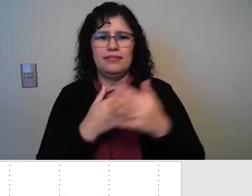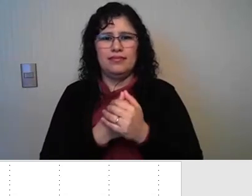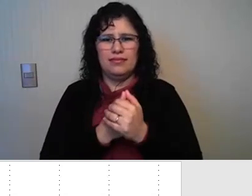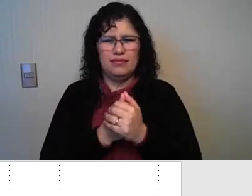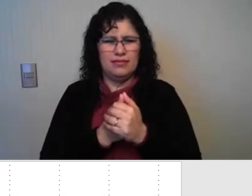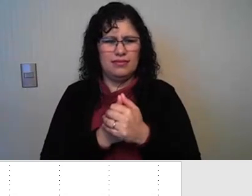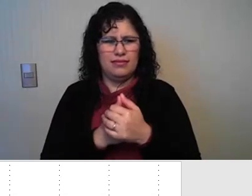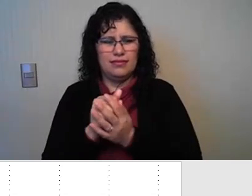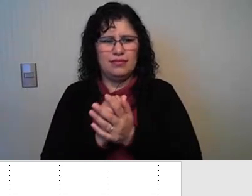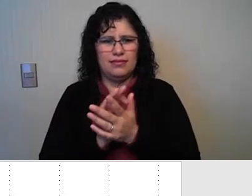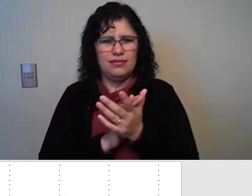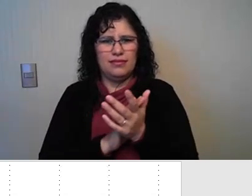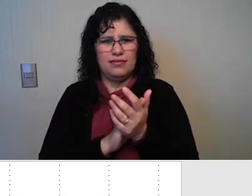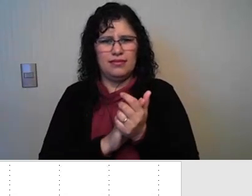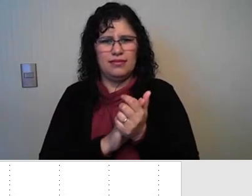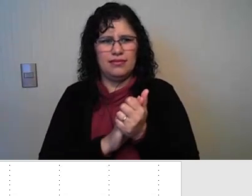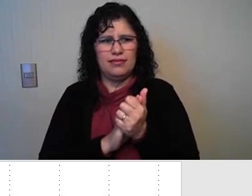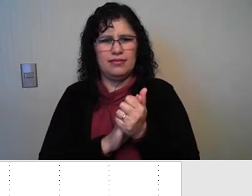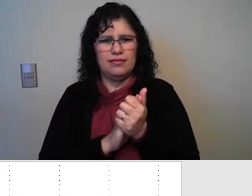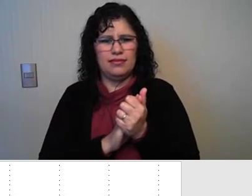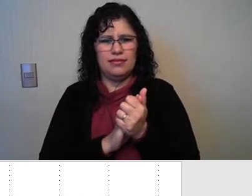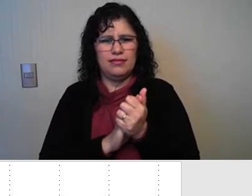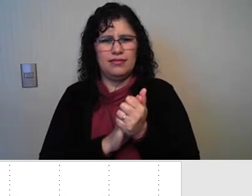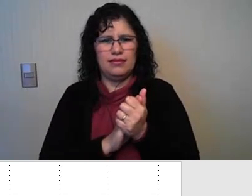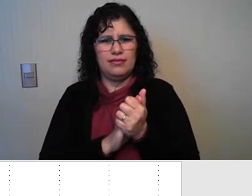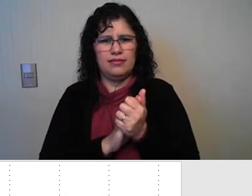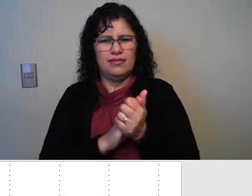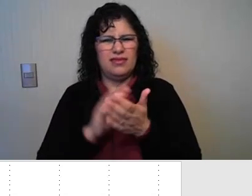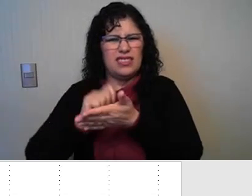No, la tarea que hace alusión, doñas,